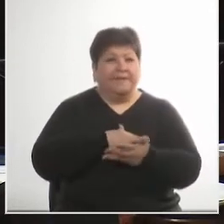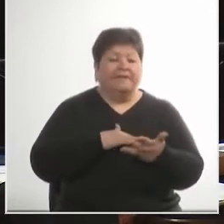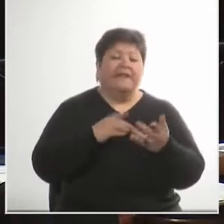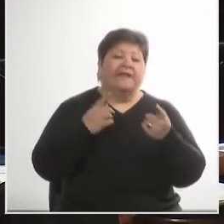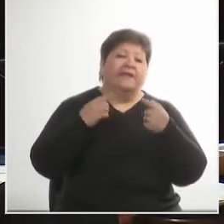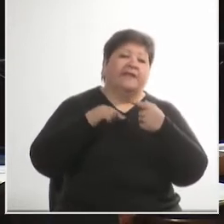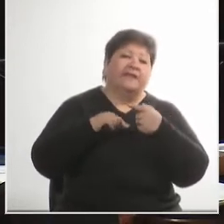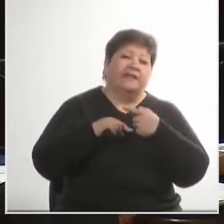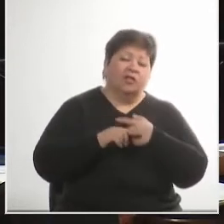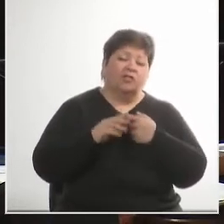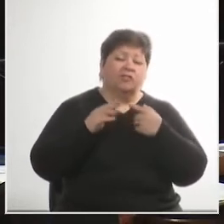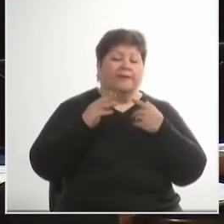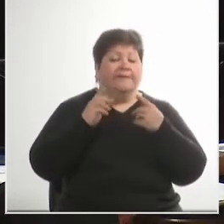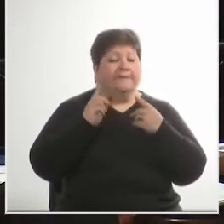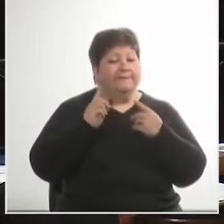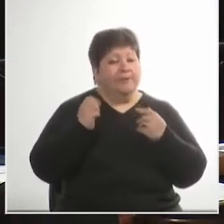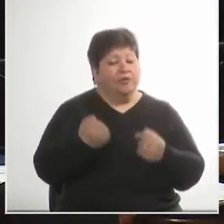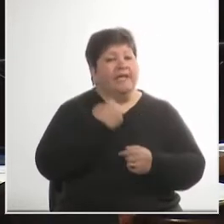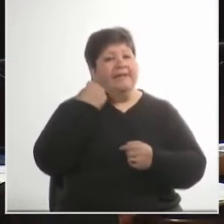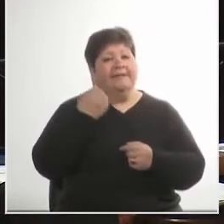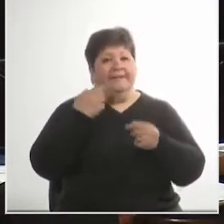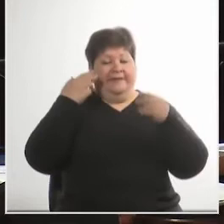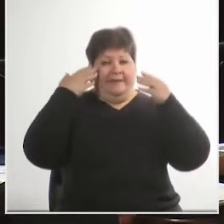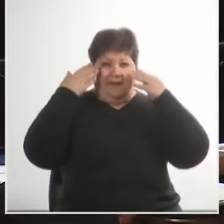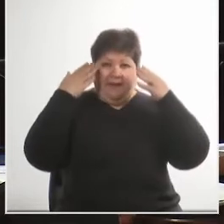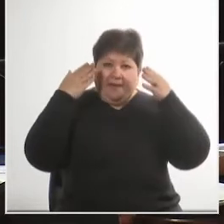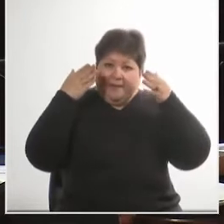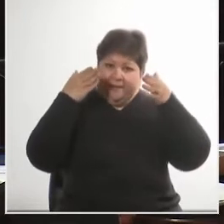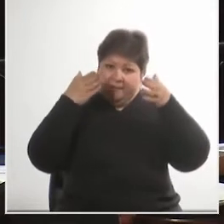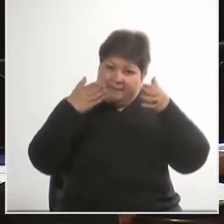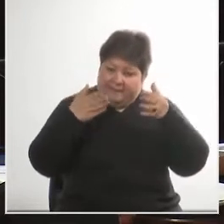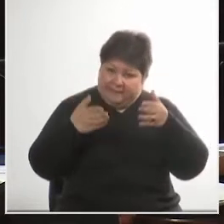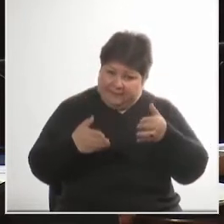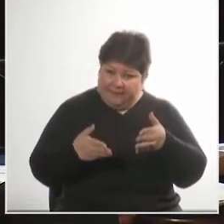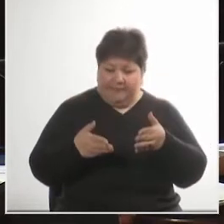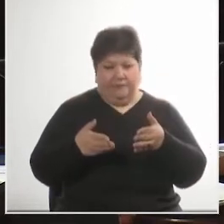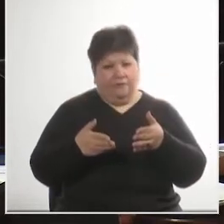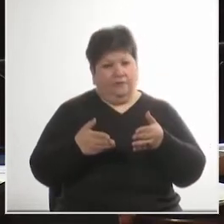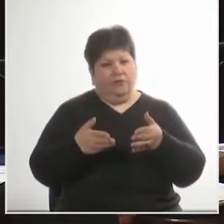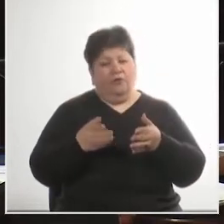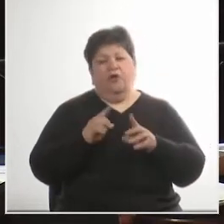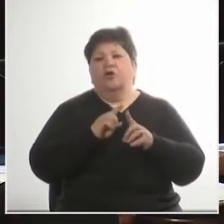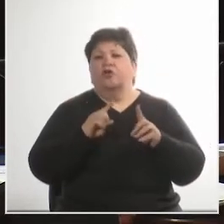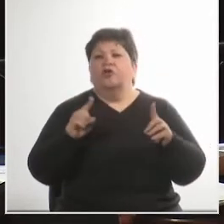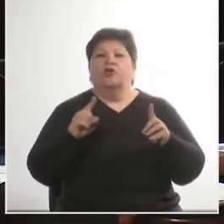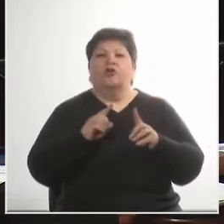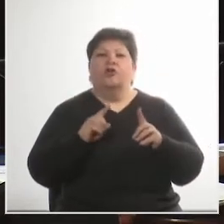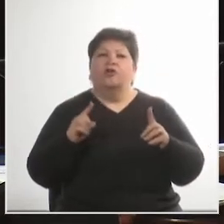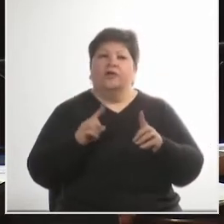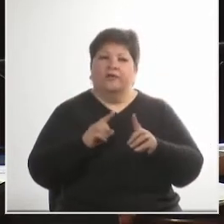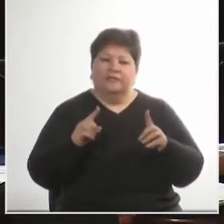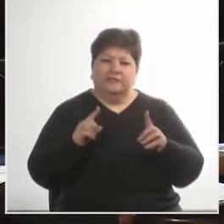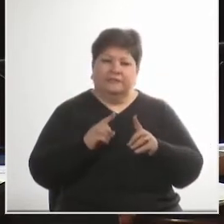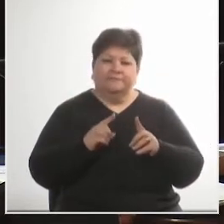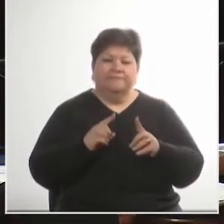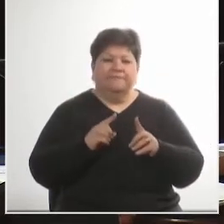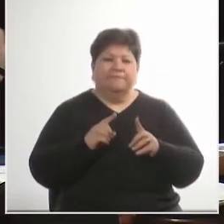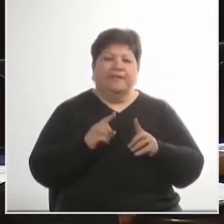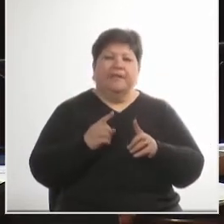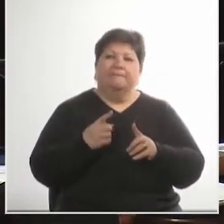quiero volver un poquito para atrás, a no dejarnos utilizar, a que no se utilicen las